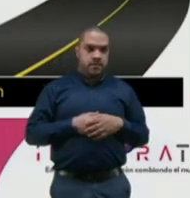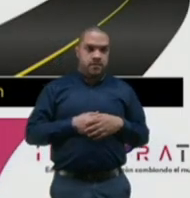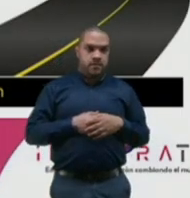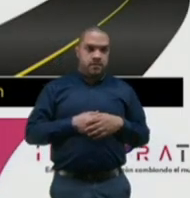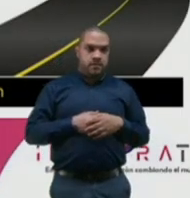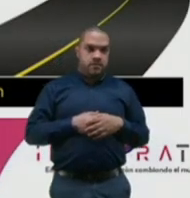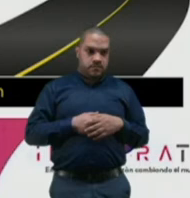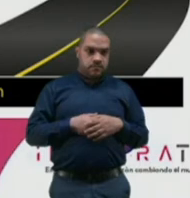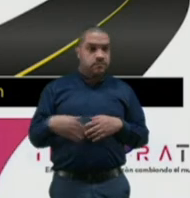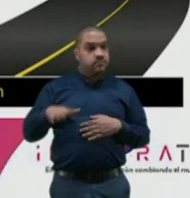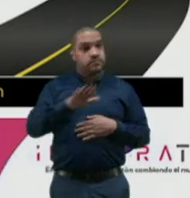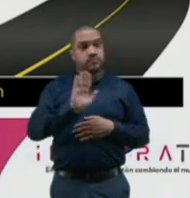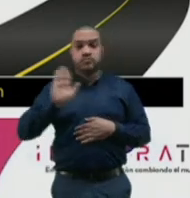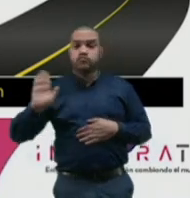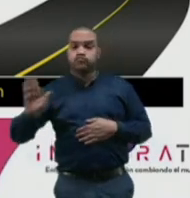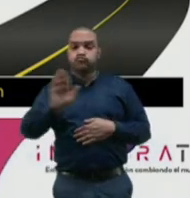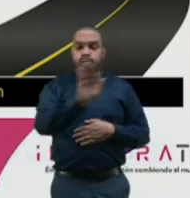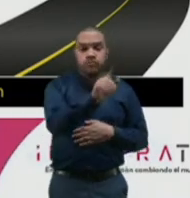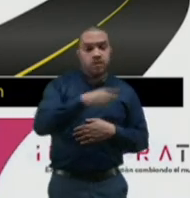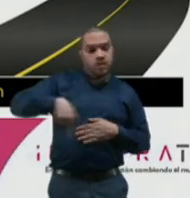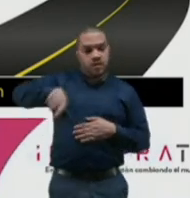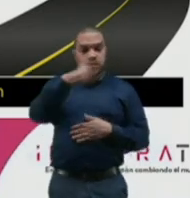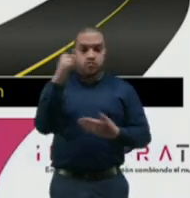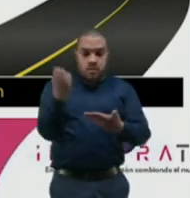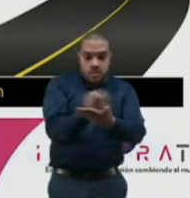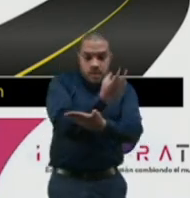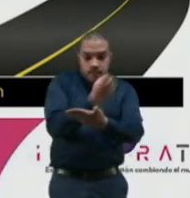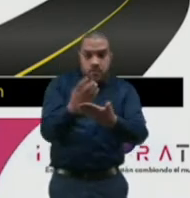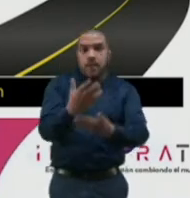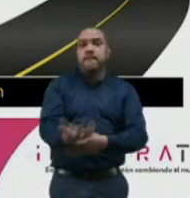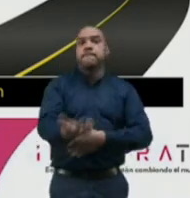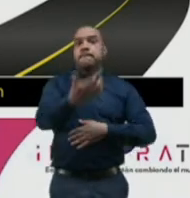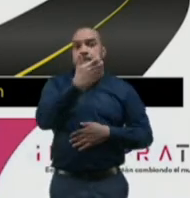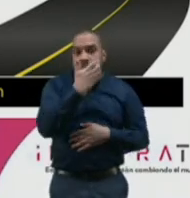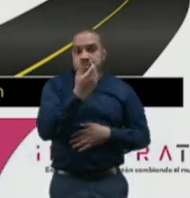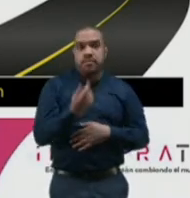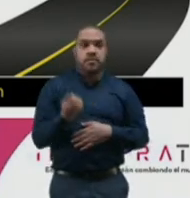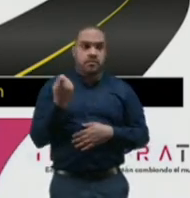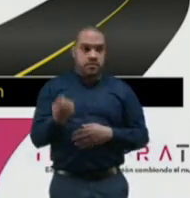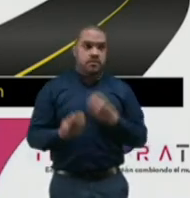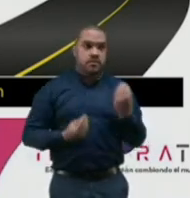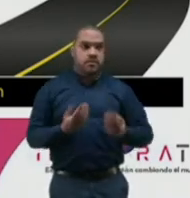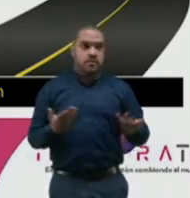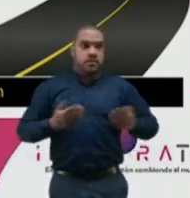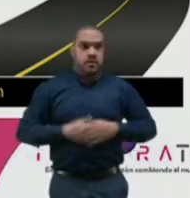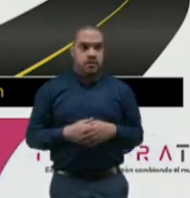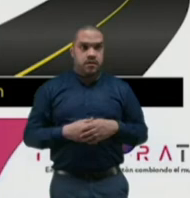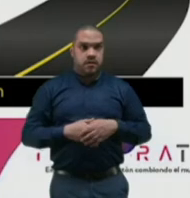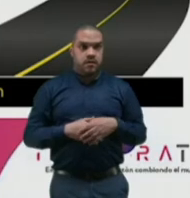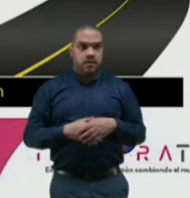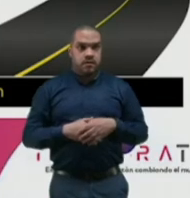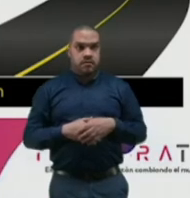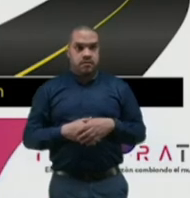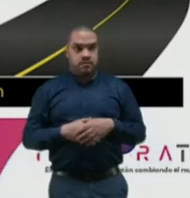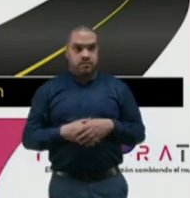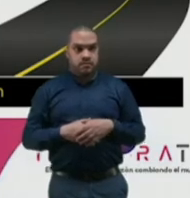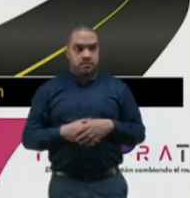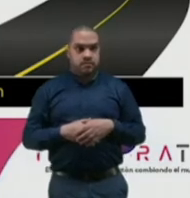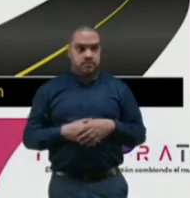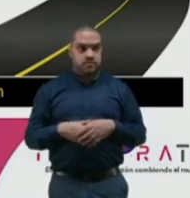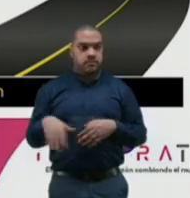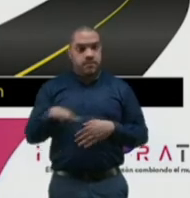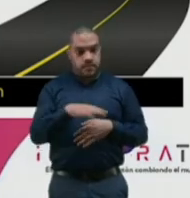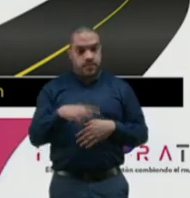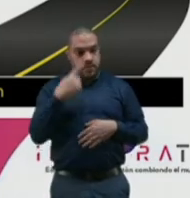Entonces, si ustedes van a sacar una diapositiva de esta presentación y la van a imprimir y mantenerla colgada en su habitación,